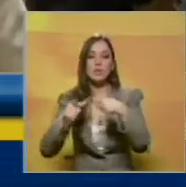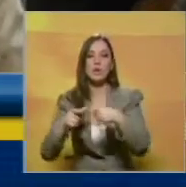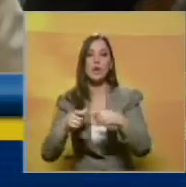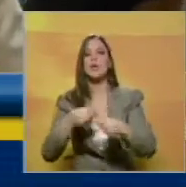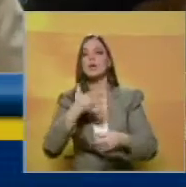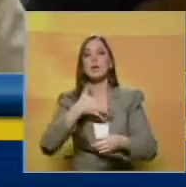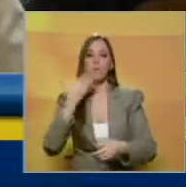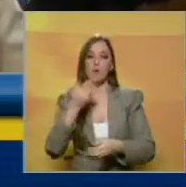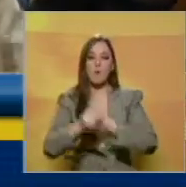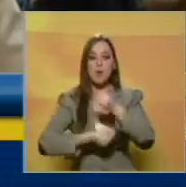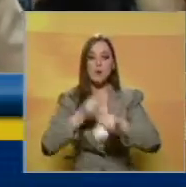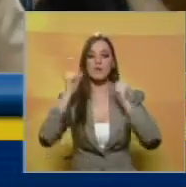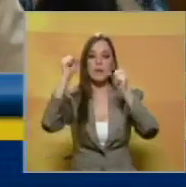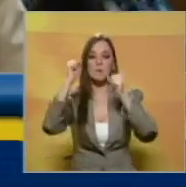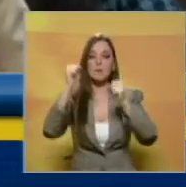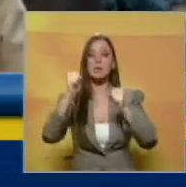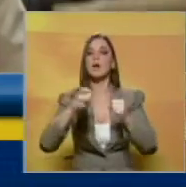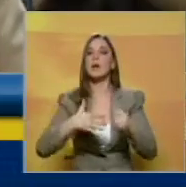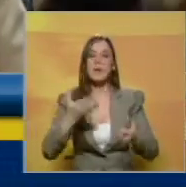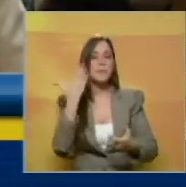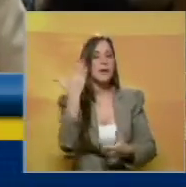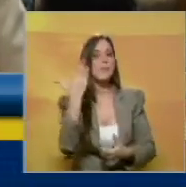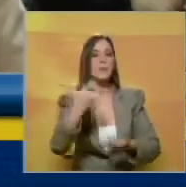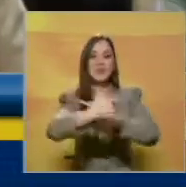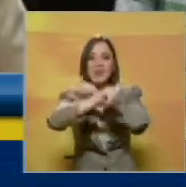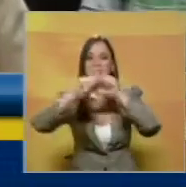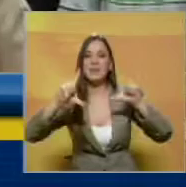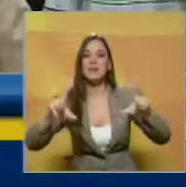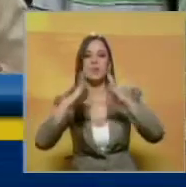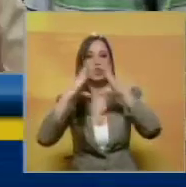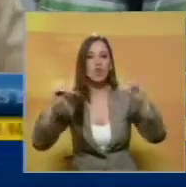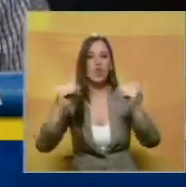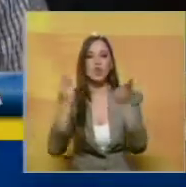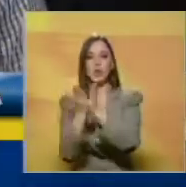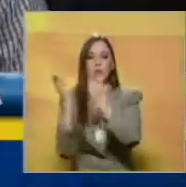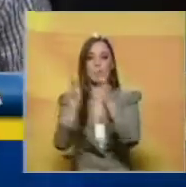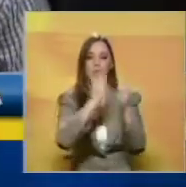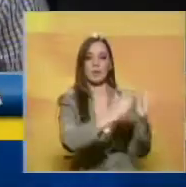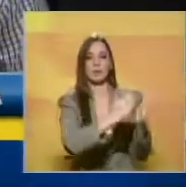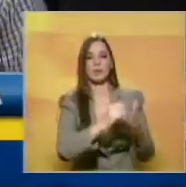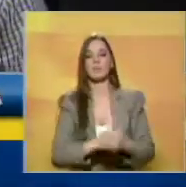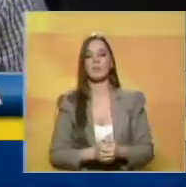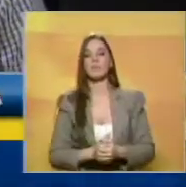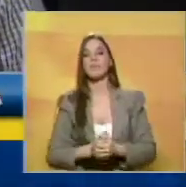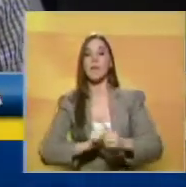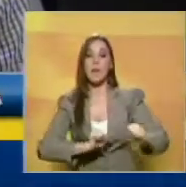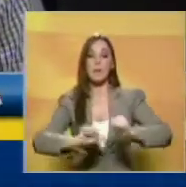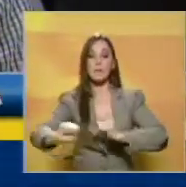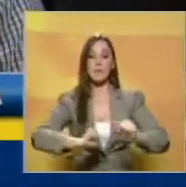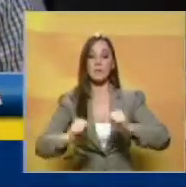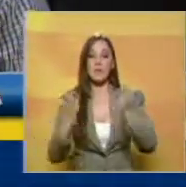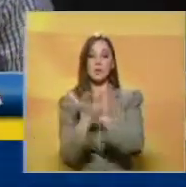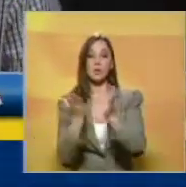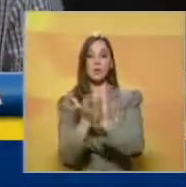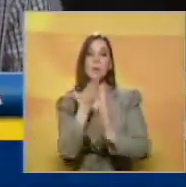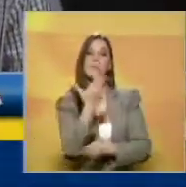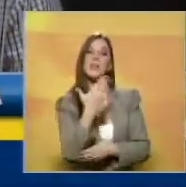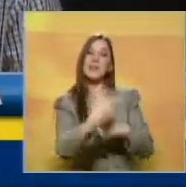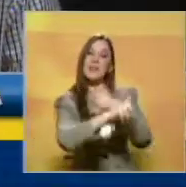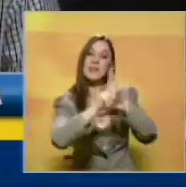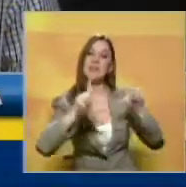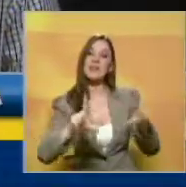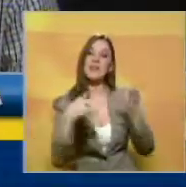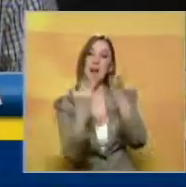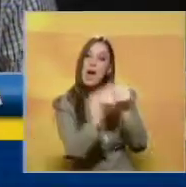tengamos a bien realizar para lograr la libertad plena de nuestros estudiantes. Las futuras acciones del movimiento estudiantil para exigir la libertad de